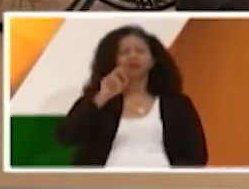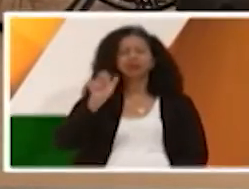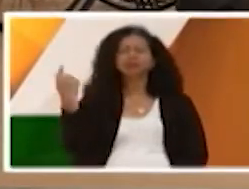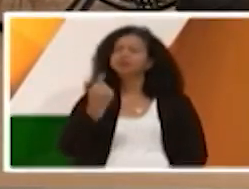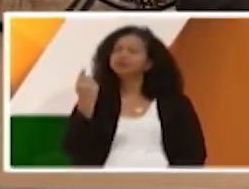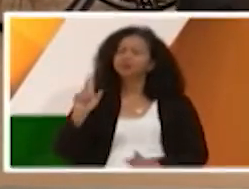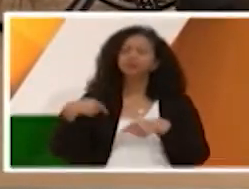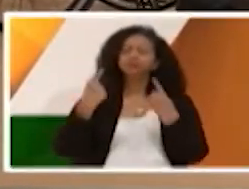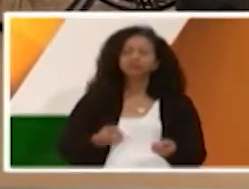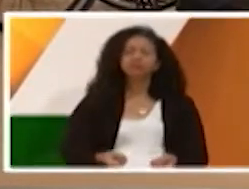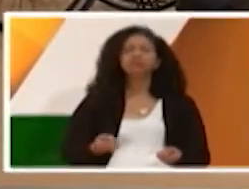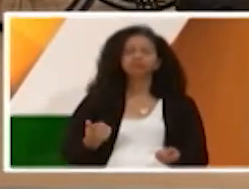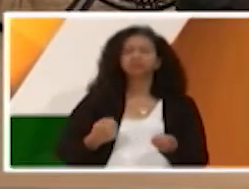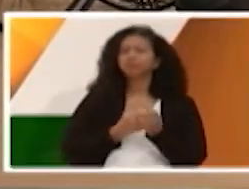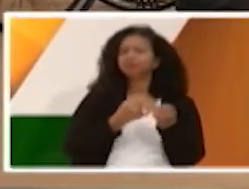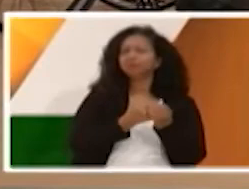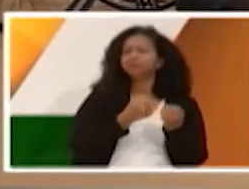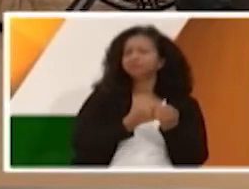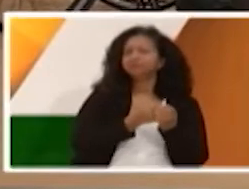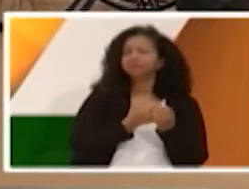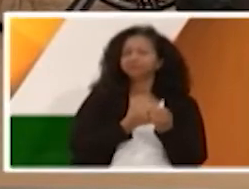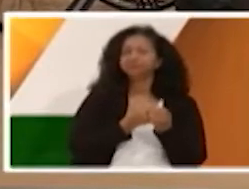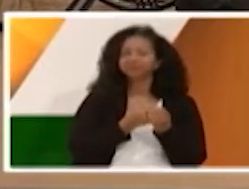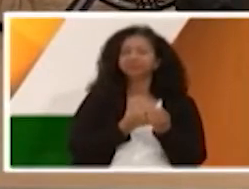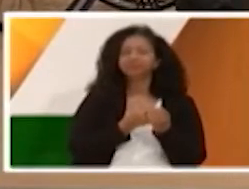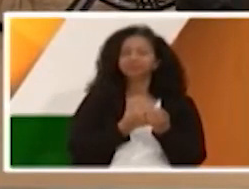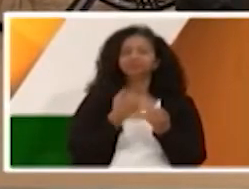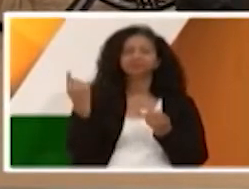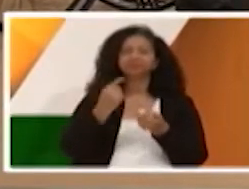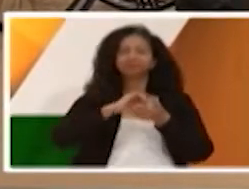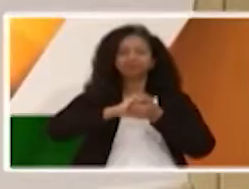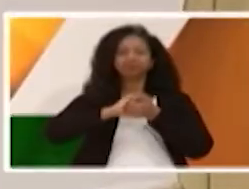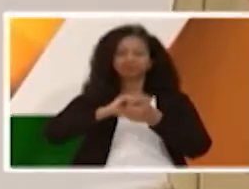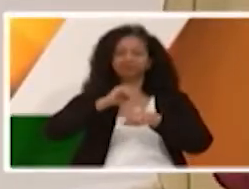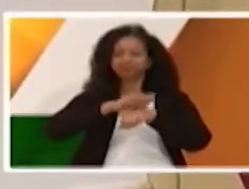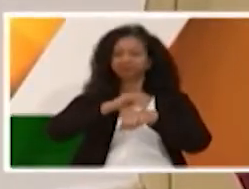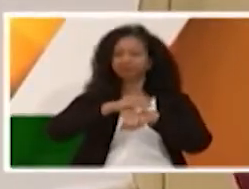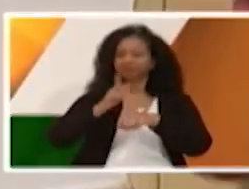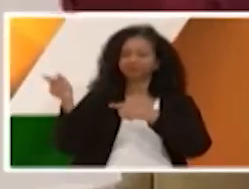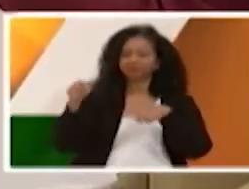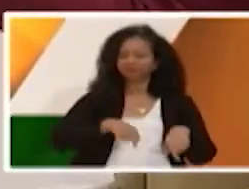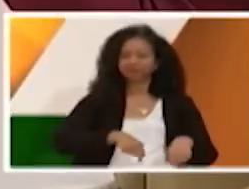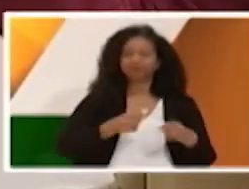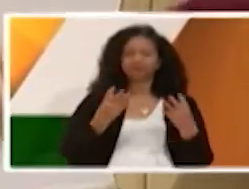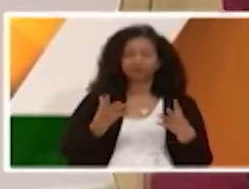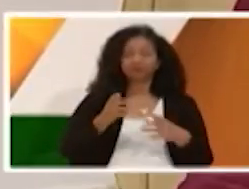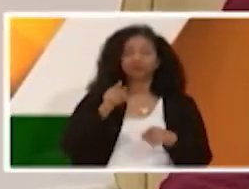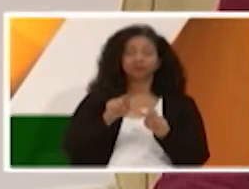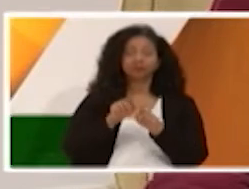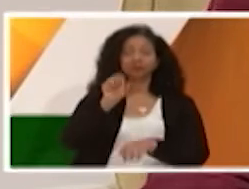ya accionista de este programa, así que nos lo mandan del CONADI ahí a cada rato. Y a